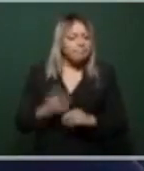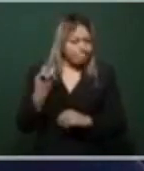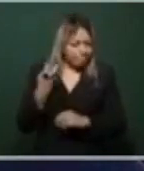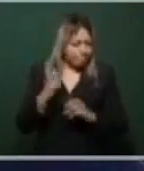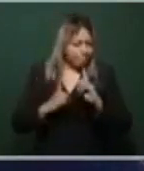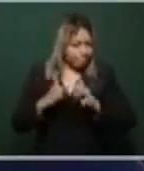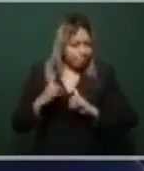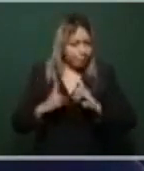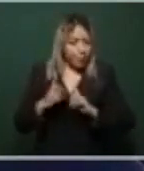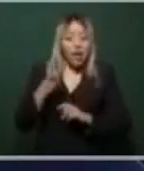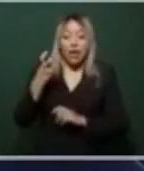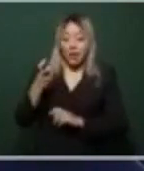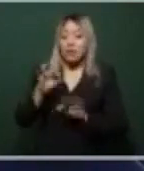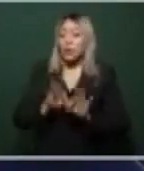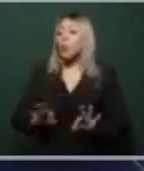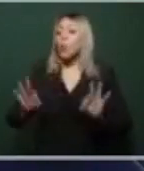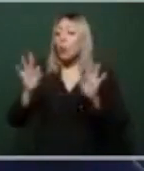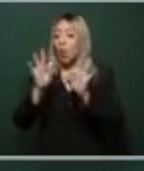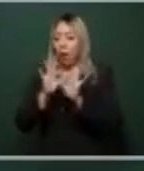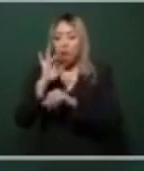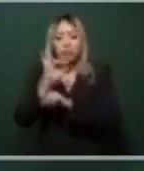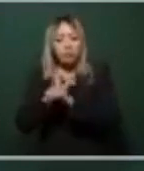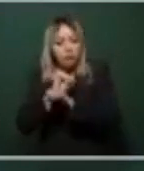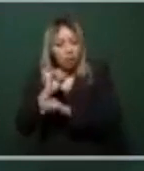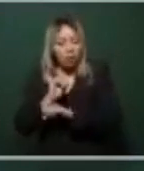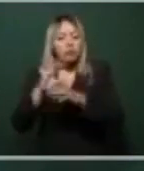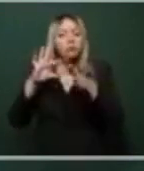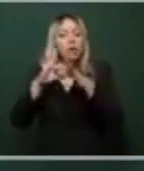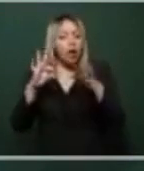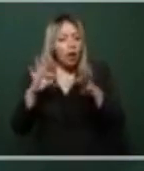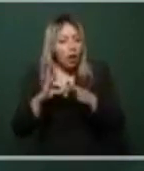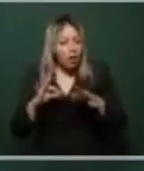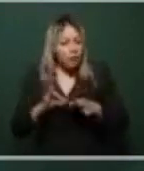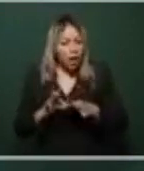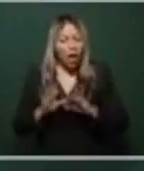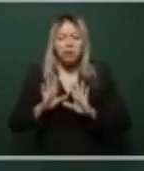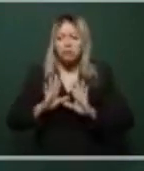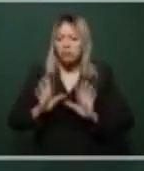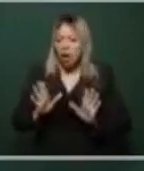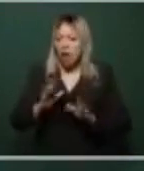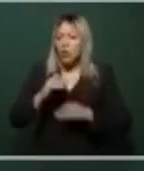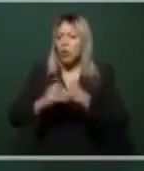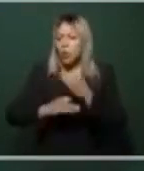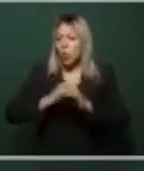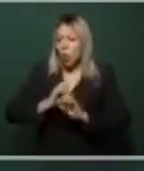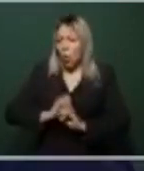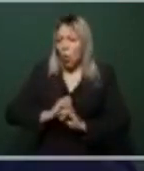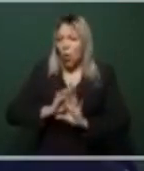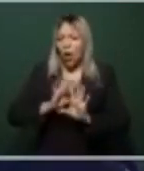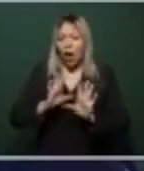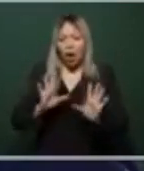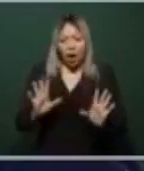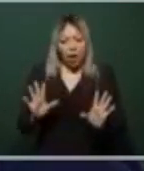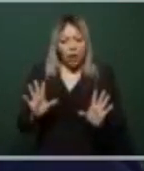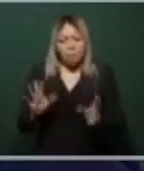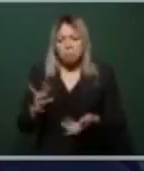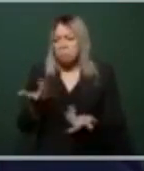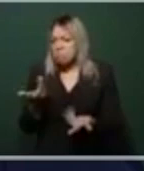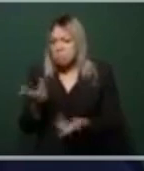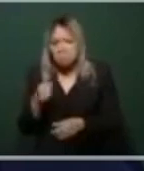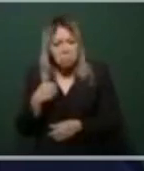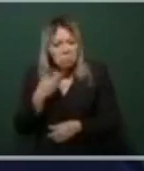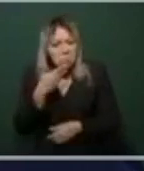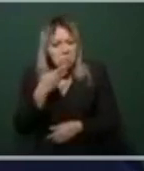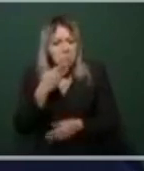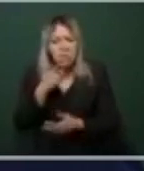Dar esas explicaciones se resuelve de que no hay ningún